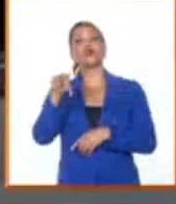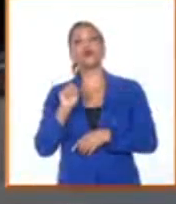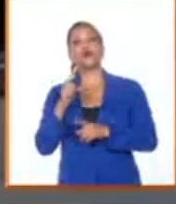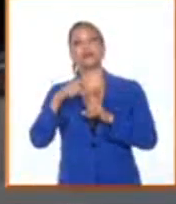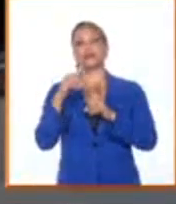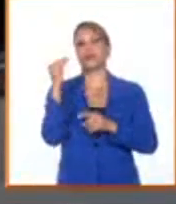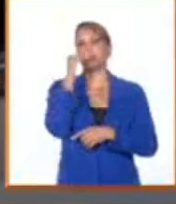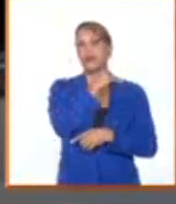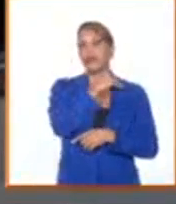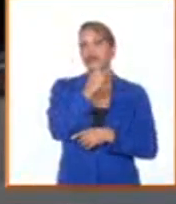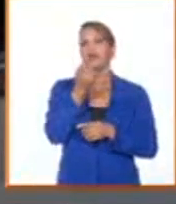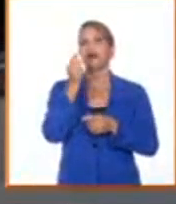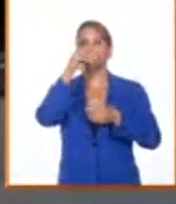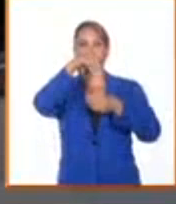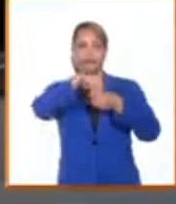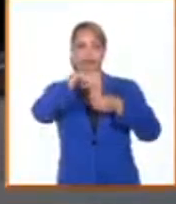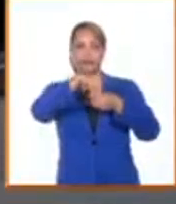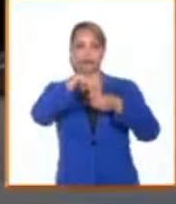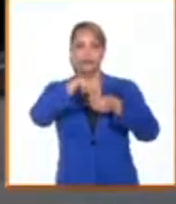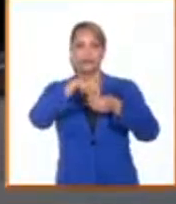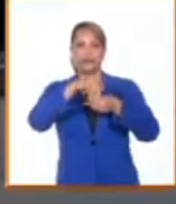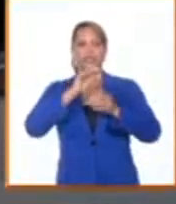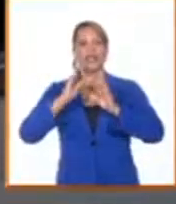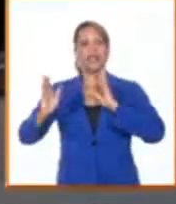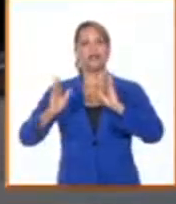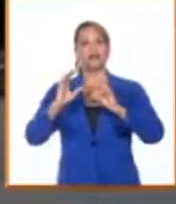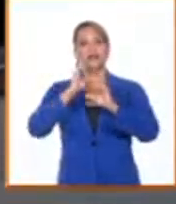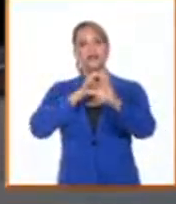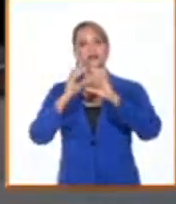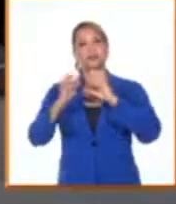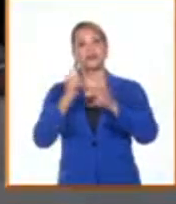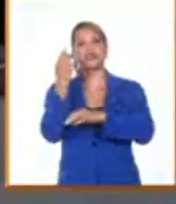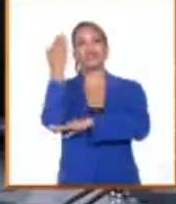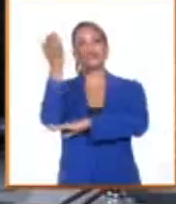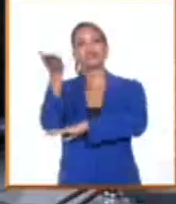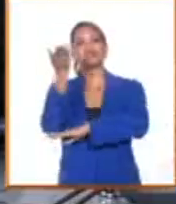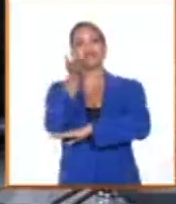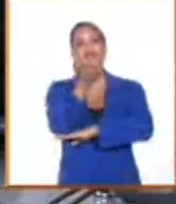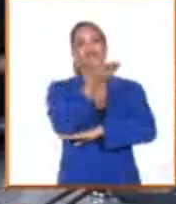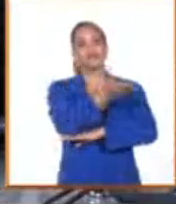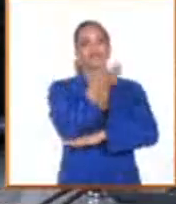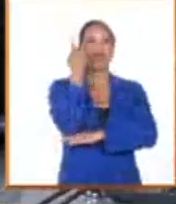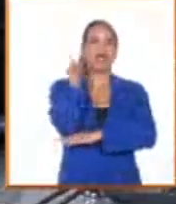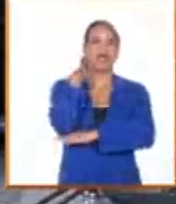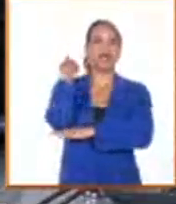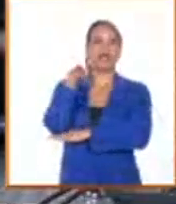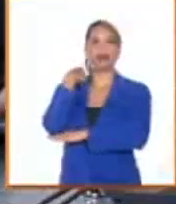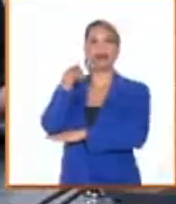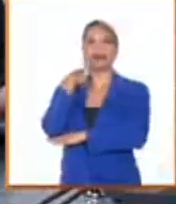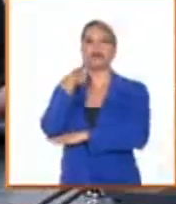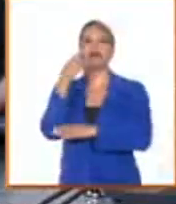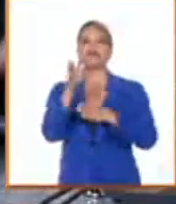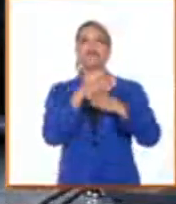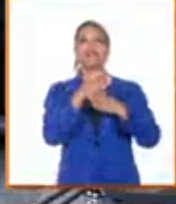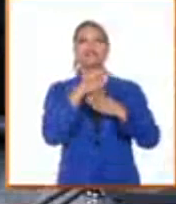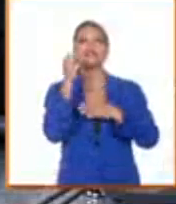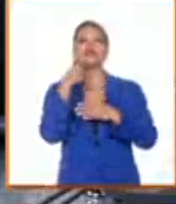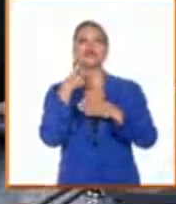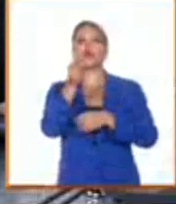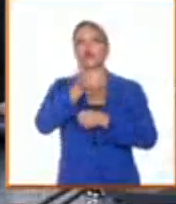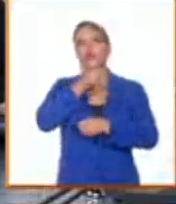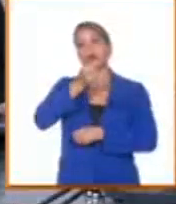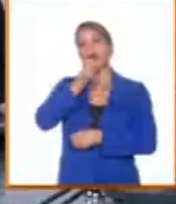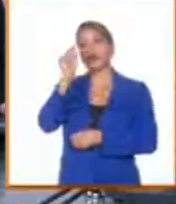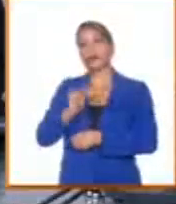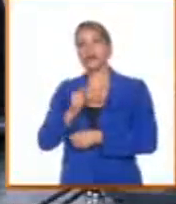tecnologías a toda el área de la comunicación y a los reclamos de muchos años de nuestras organizaciones de comunicadores, de nuestras